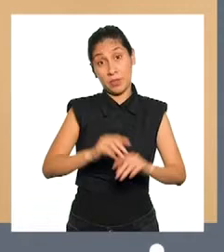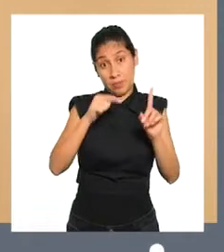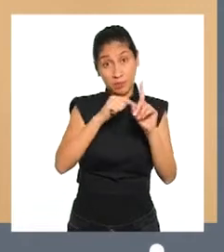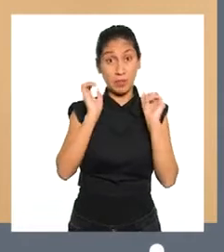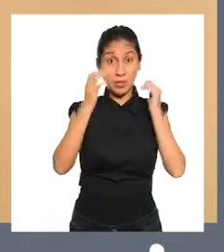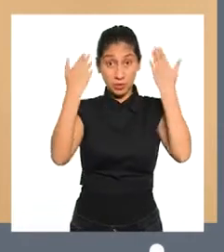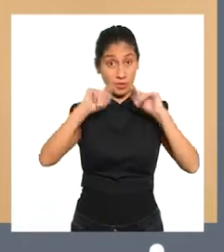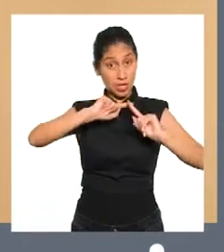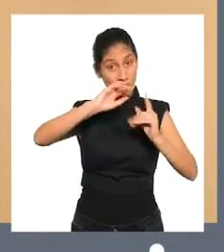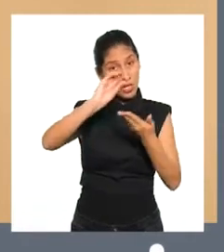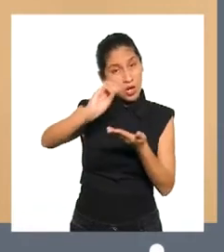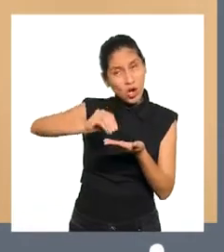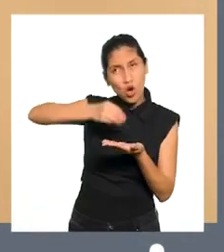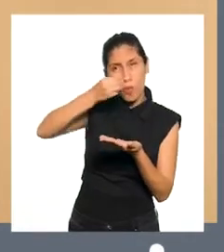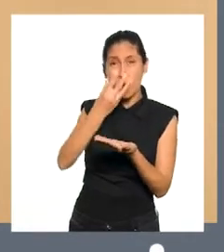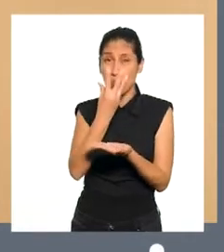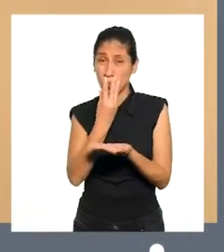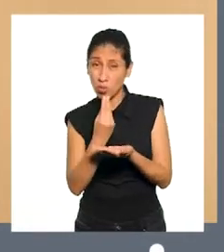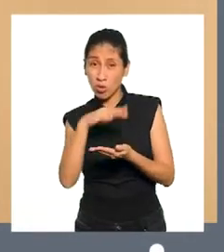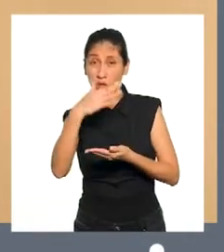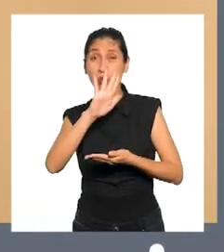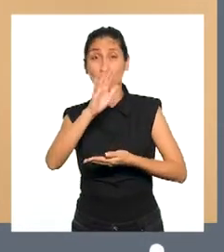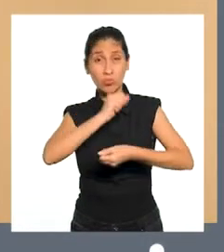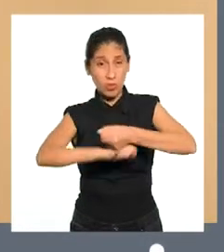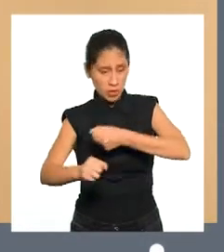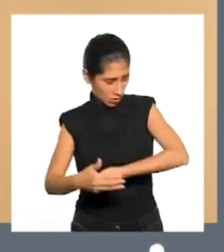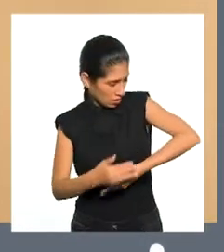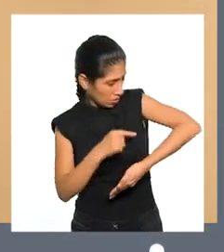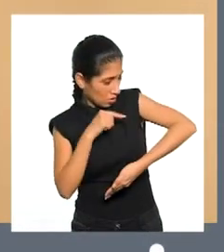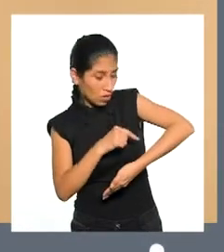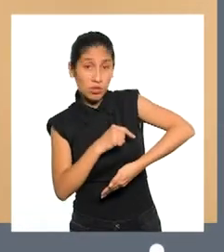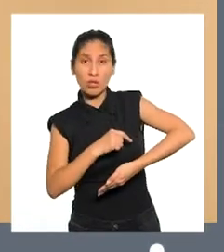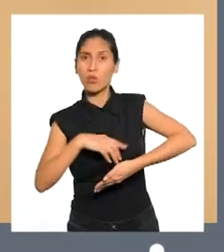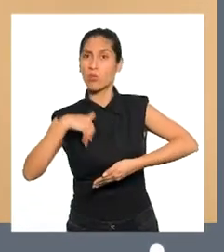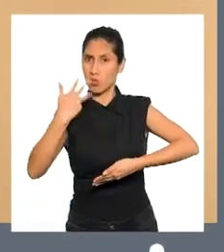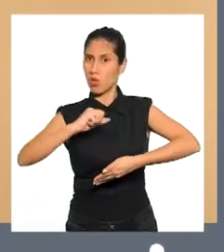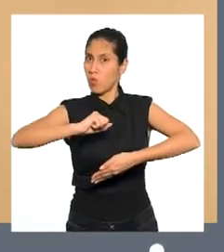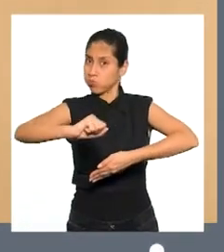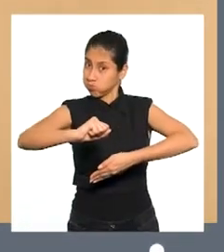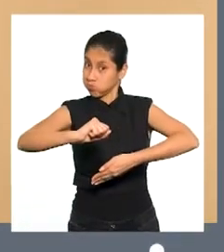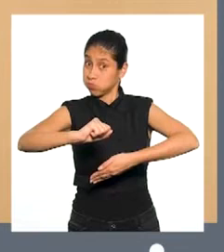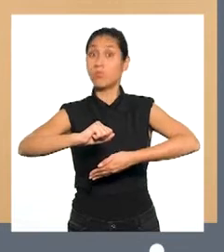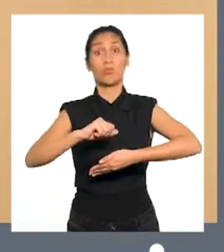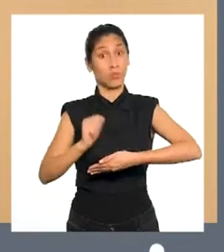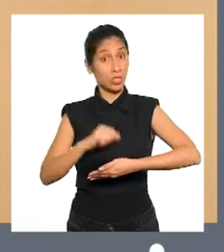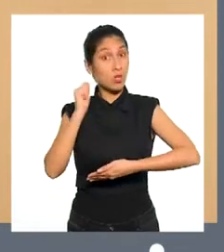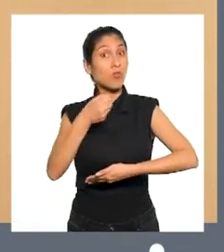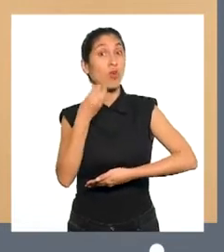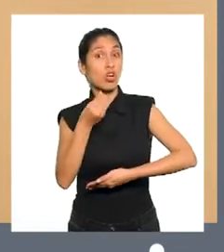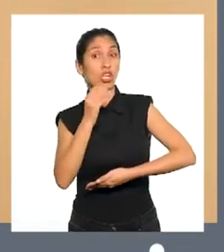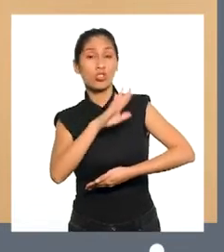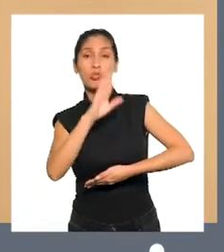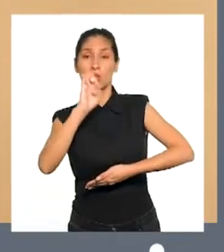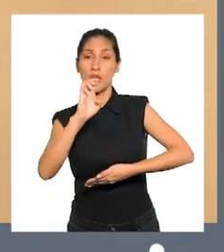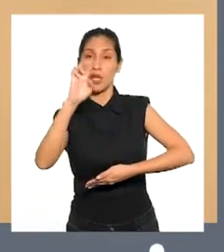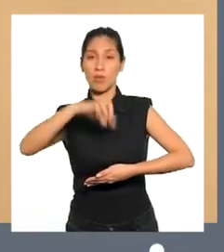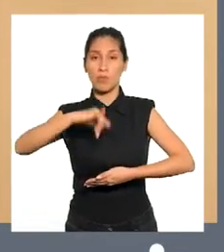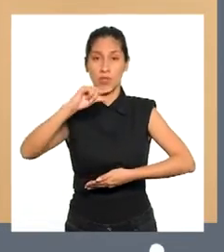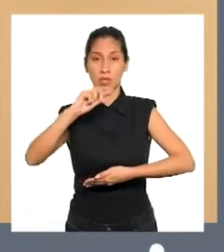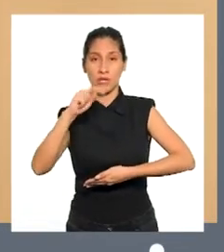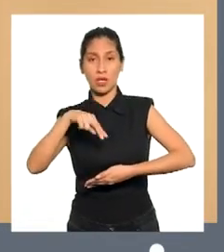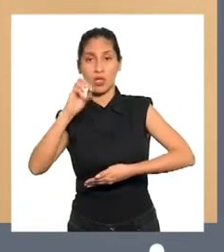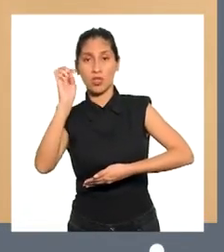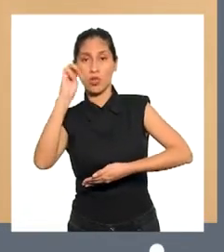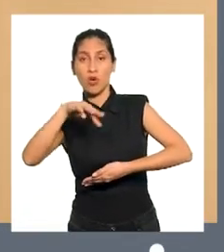poco, el bebé puede nacer con mayor posibilidad de ser obeso, porque su epigenoma lo ha programado para